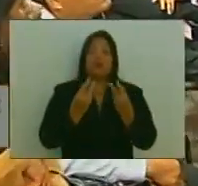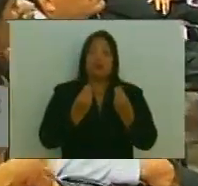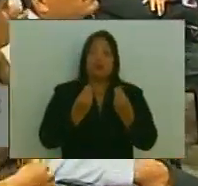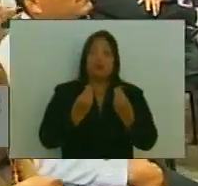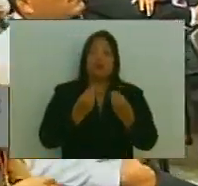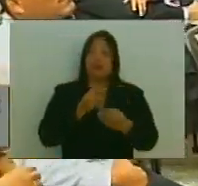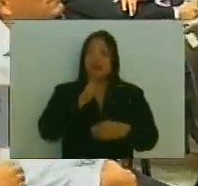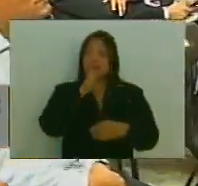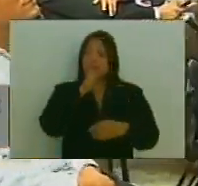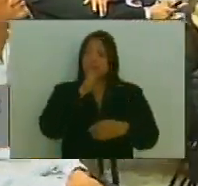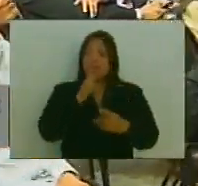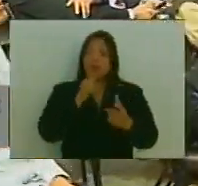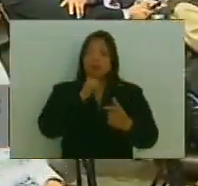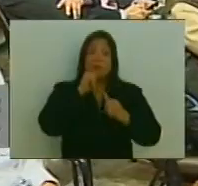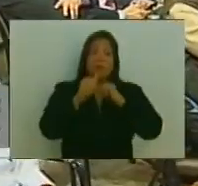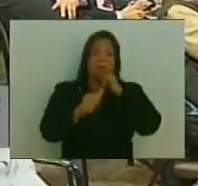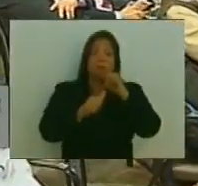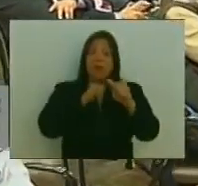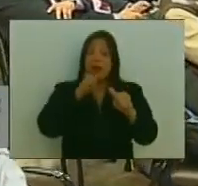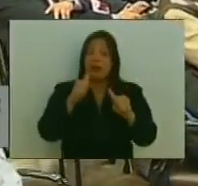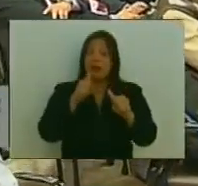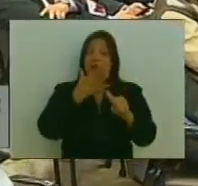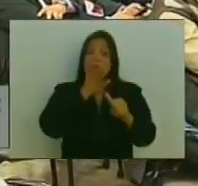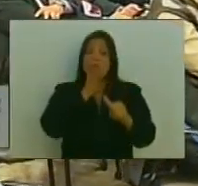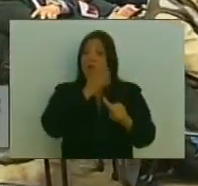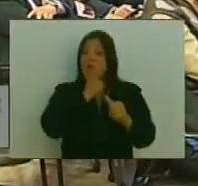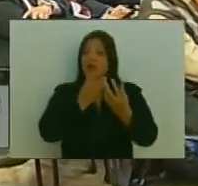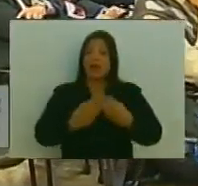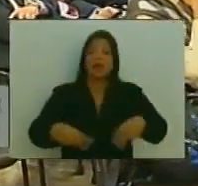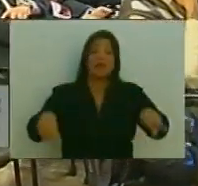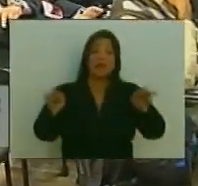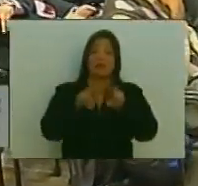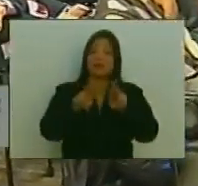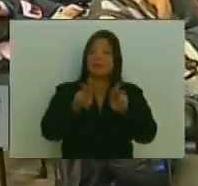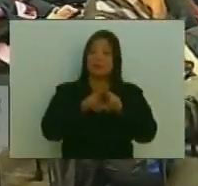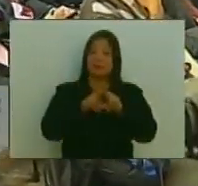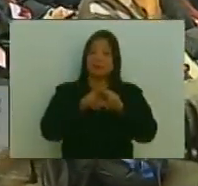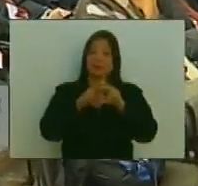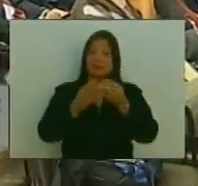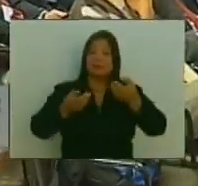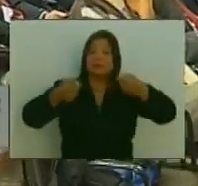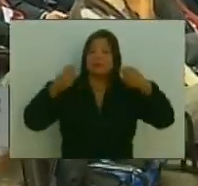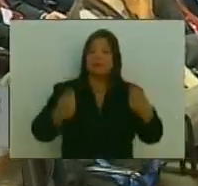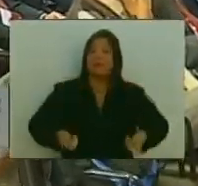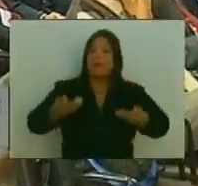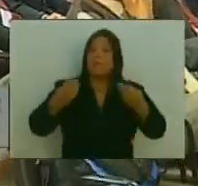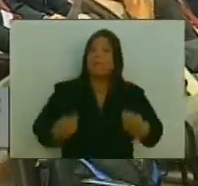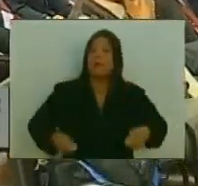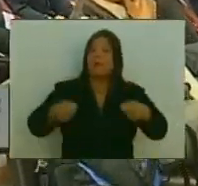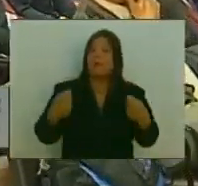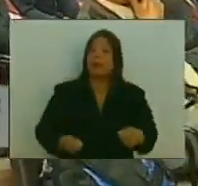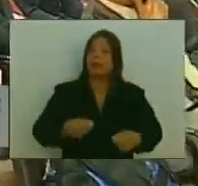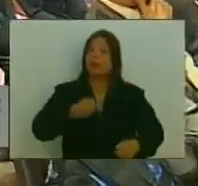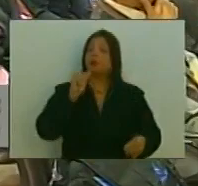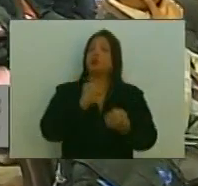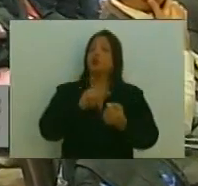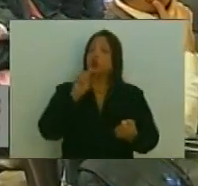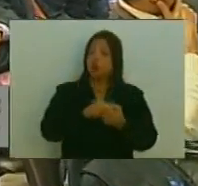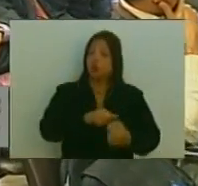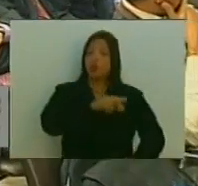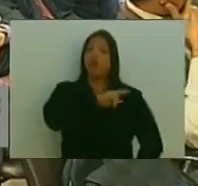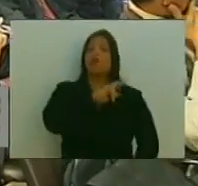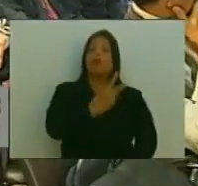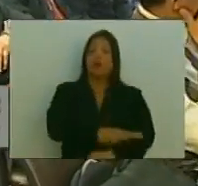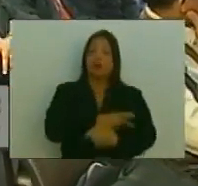sobre el ejercicio de su autovaloración, autorreconocimiento, un peso muy duro. Y quiero